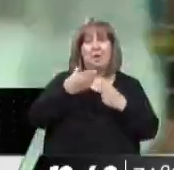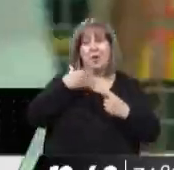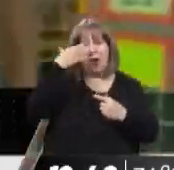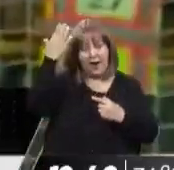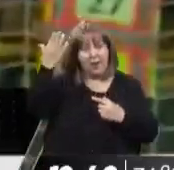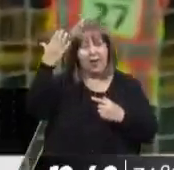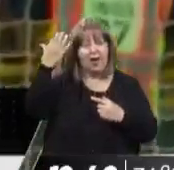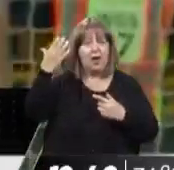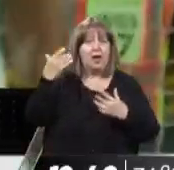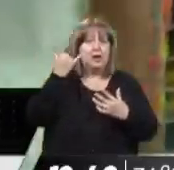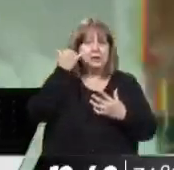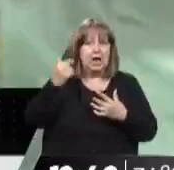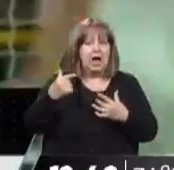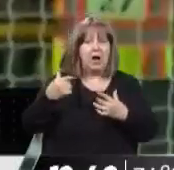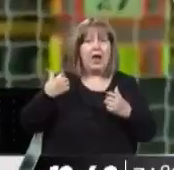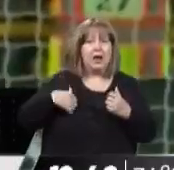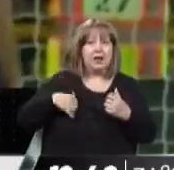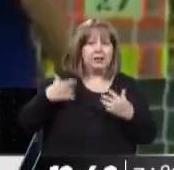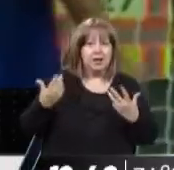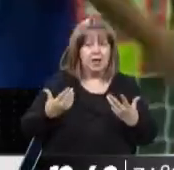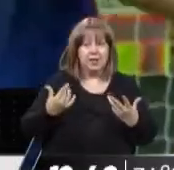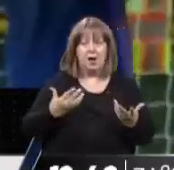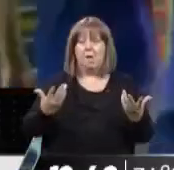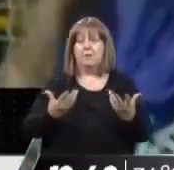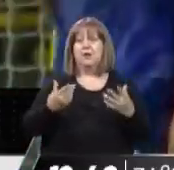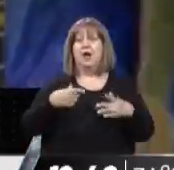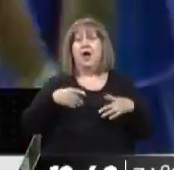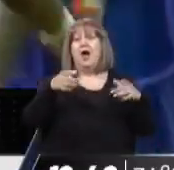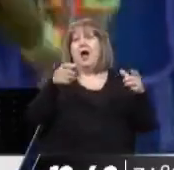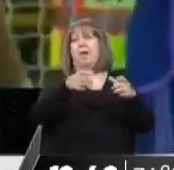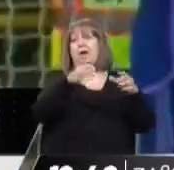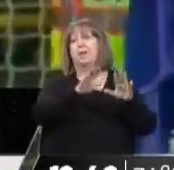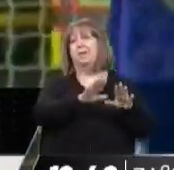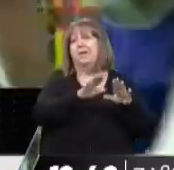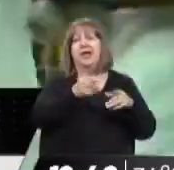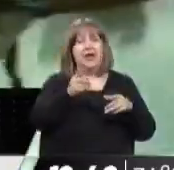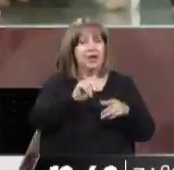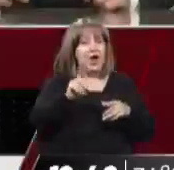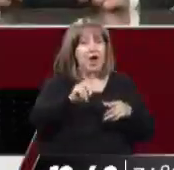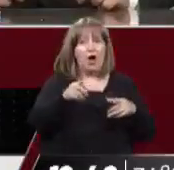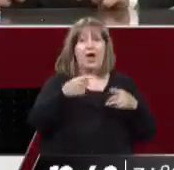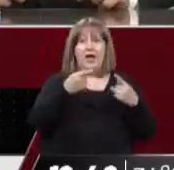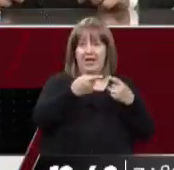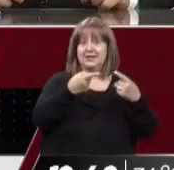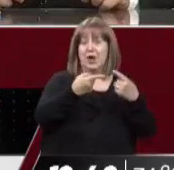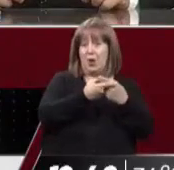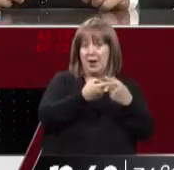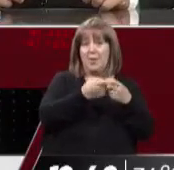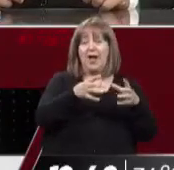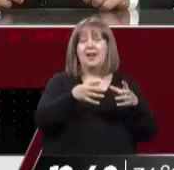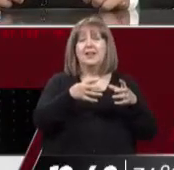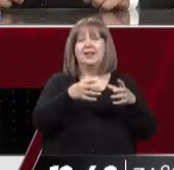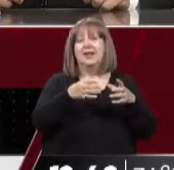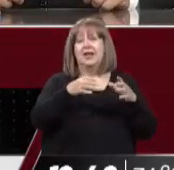che, mirá Brasil. Le gana Argentina y tenemos una tendencia a minimizar al rival. Está claro que el rival por algo no va al Mundial, es un rival de segunda